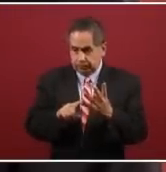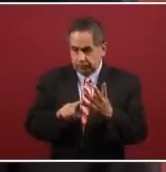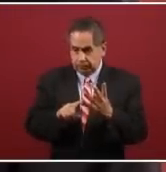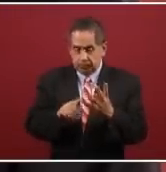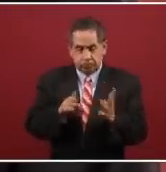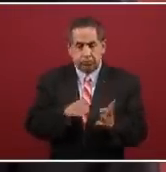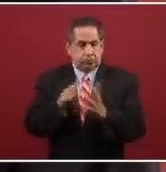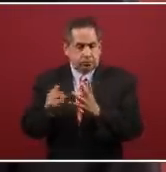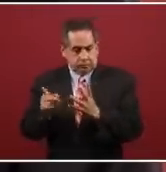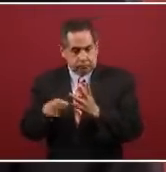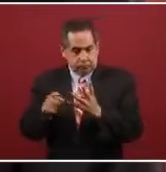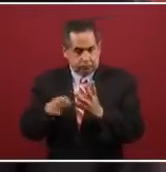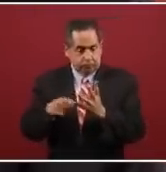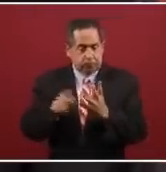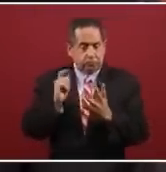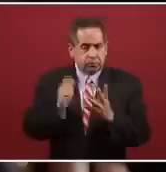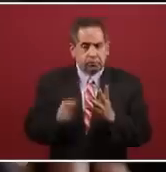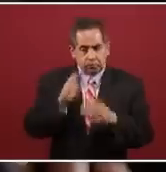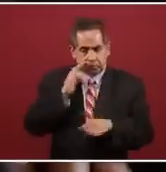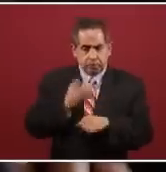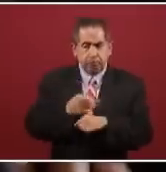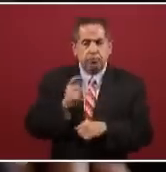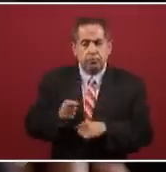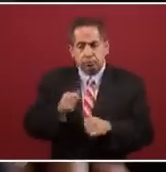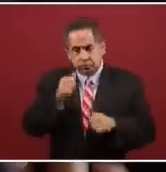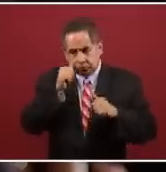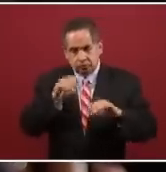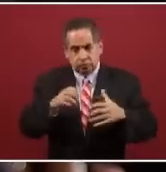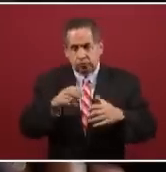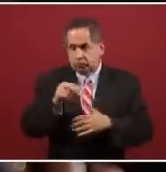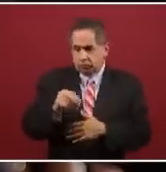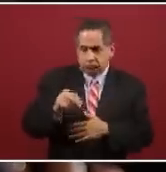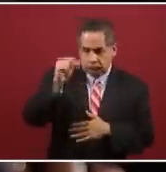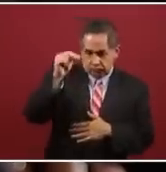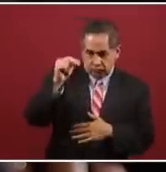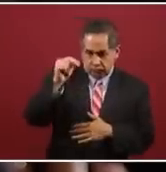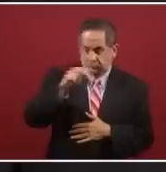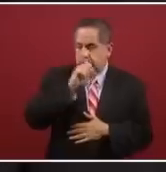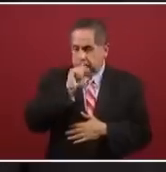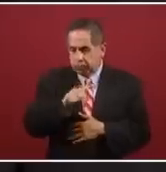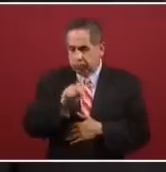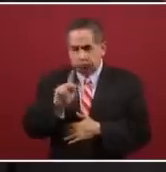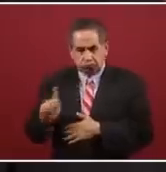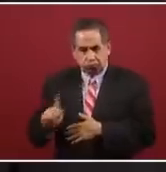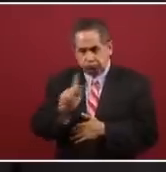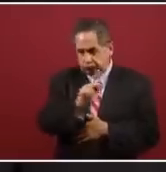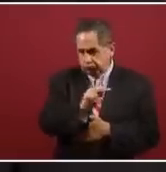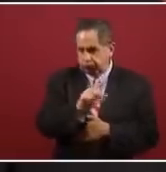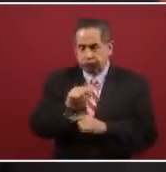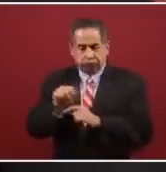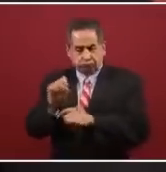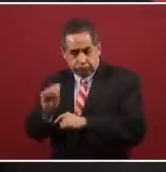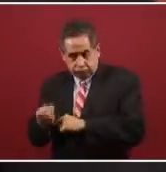Una cuarta tarea es atender en el norte, lo mismo que en el sur,